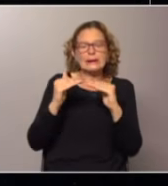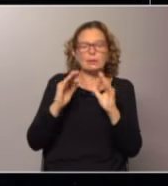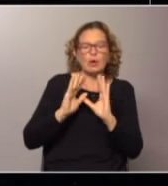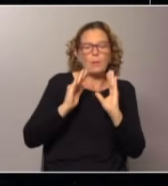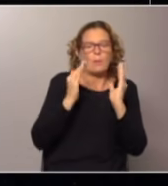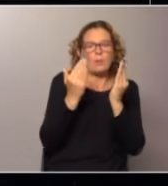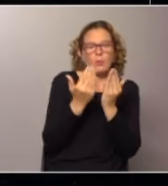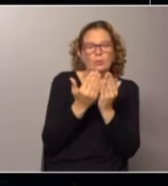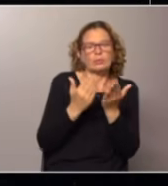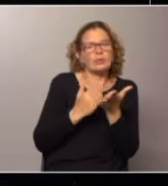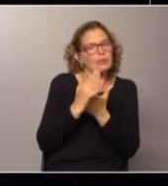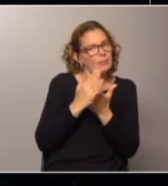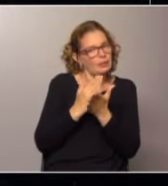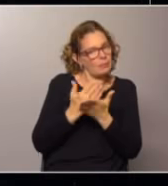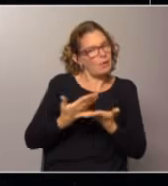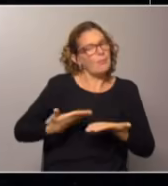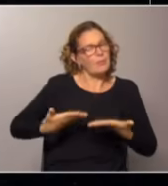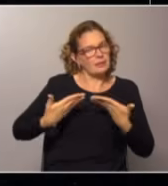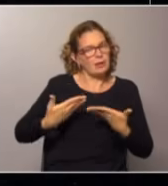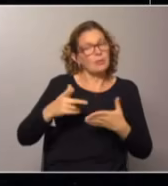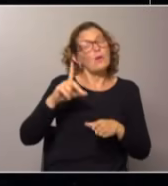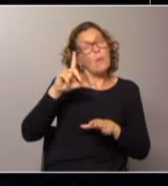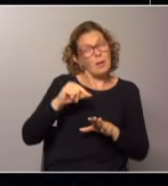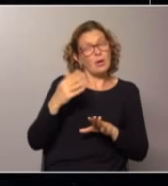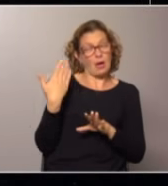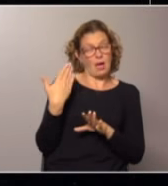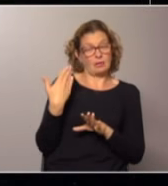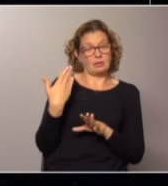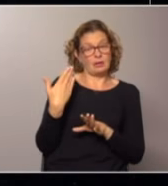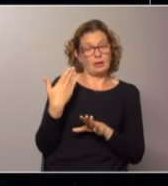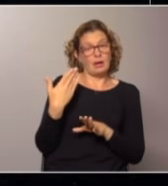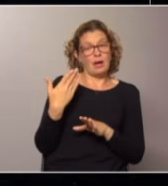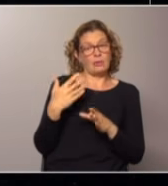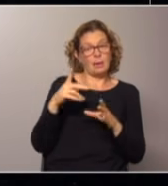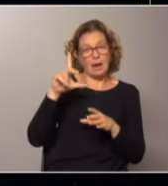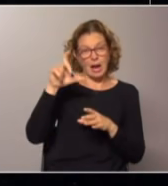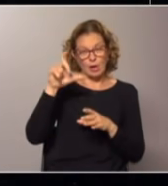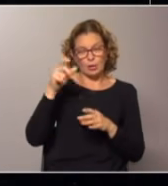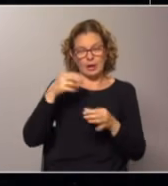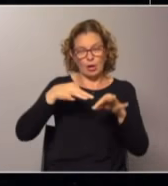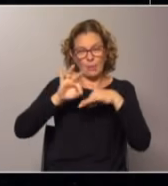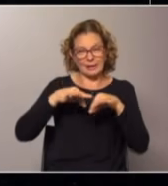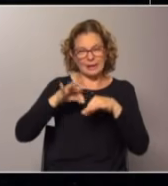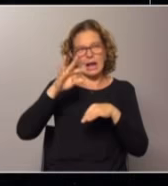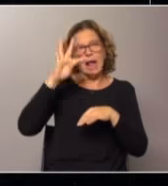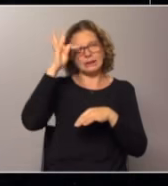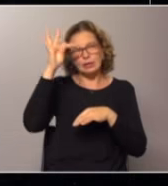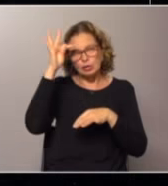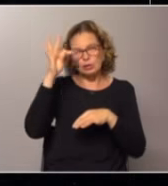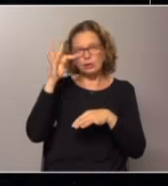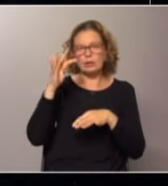esté siempre pensando pero bastante menos lo que pasa es pesaba antes ahora pesa mucho más la lógica comercial tecnológica